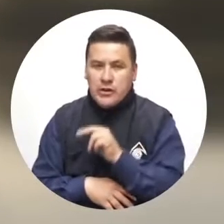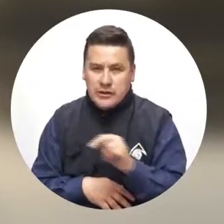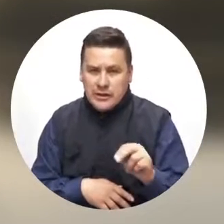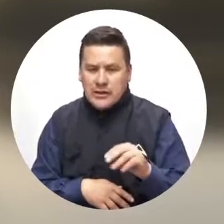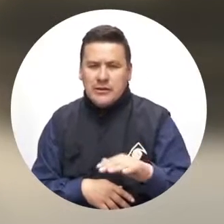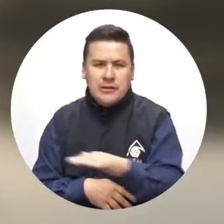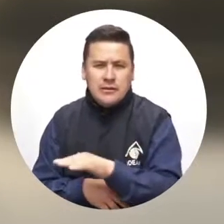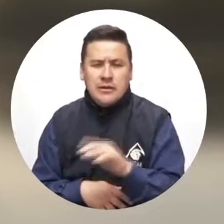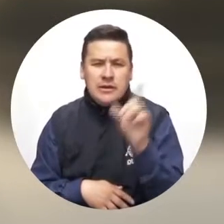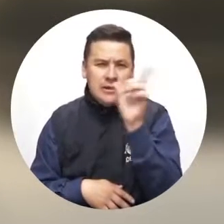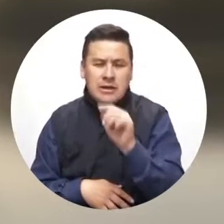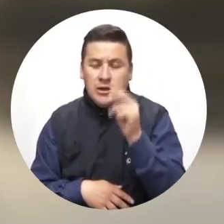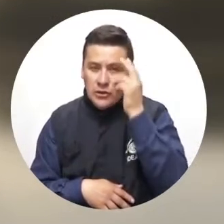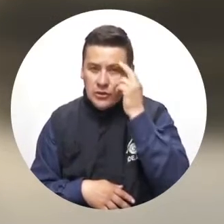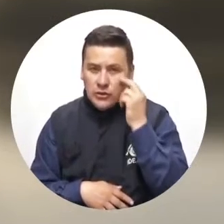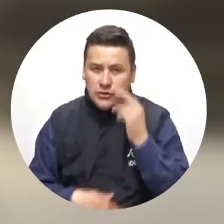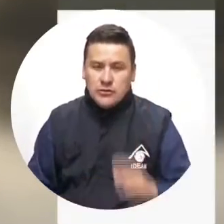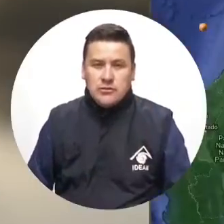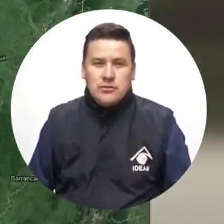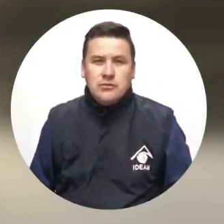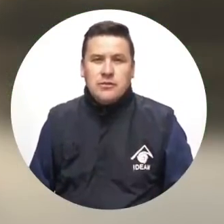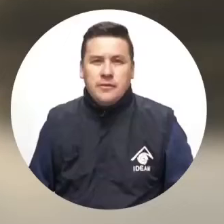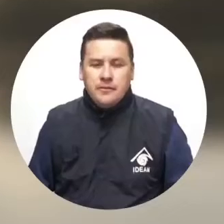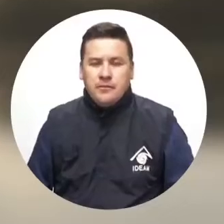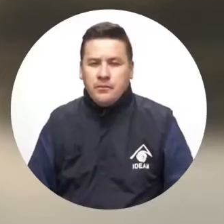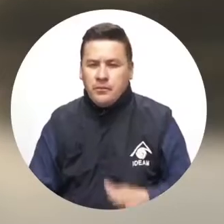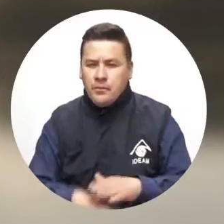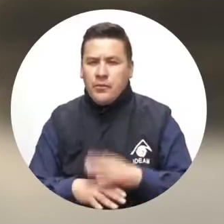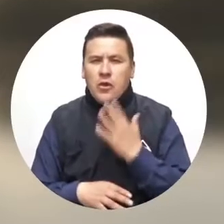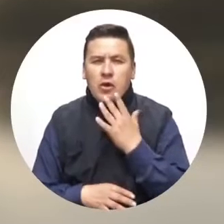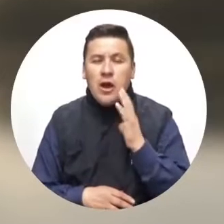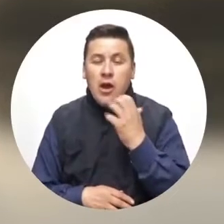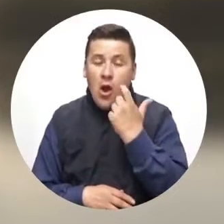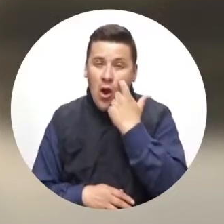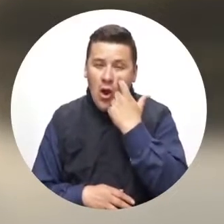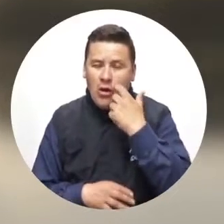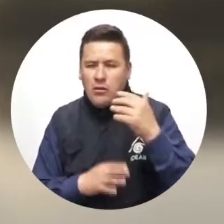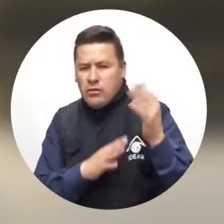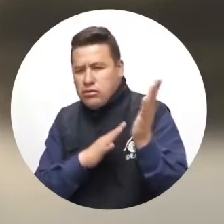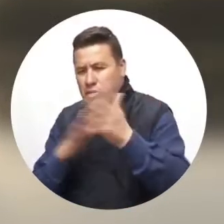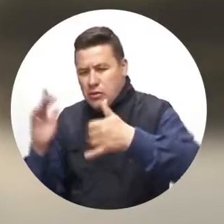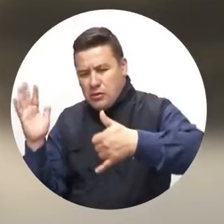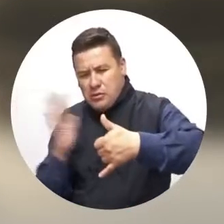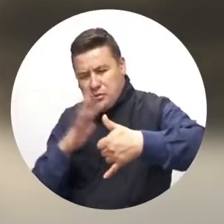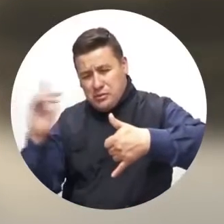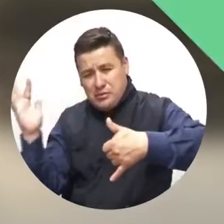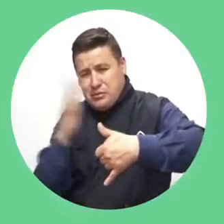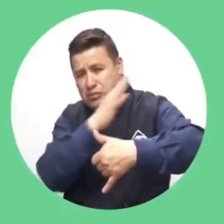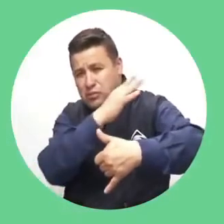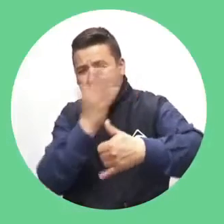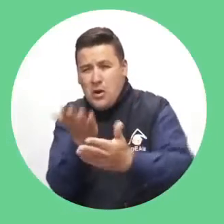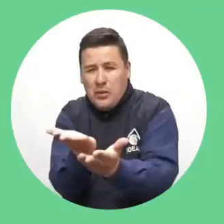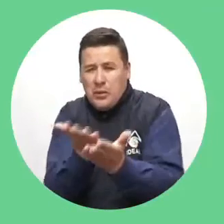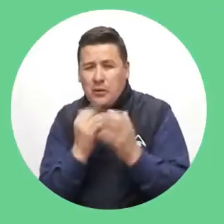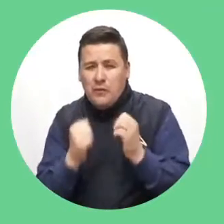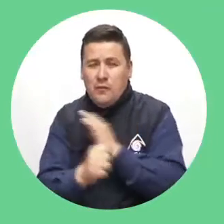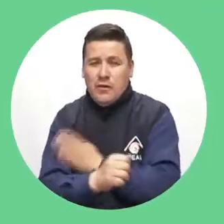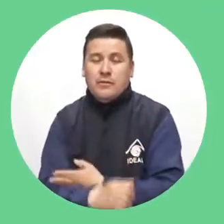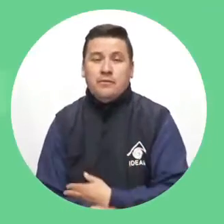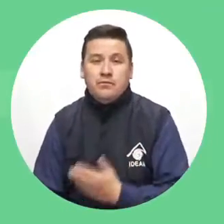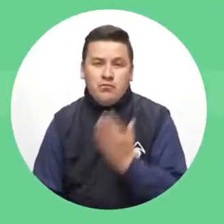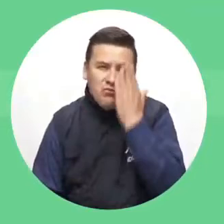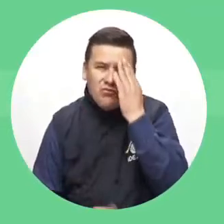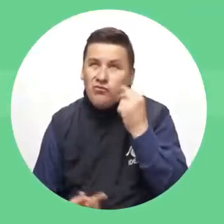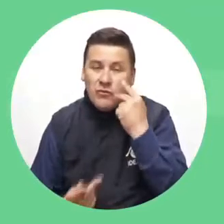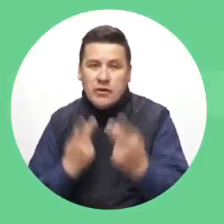de Santander, Cesar y Chocó. Alerta naranja por viento y oleaje en el Mar Caribe. Para mayor información sobre